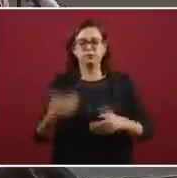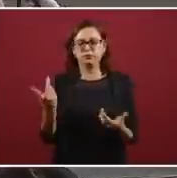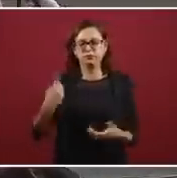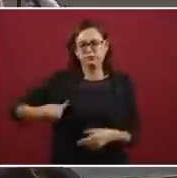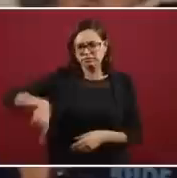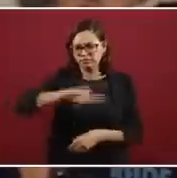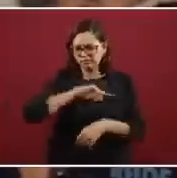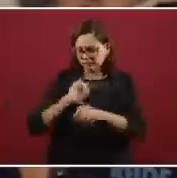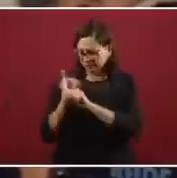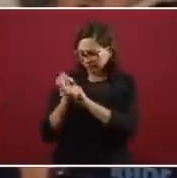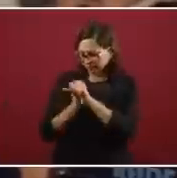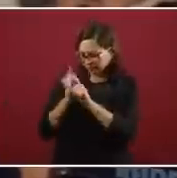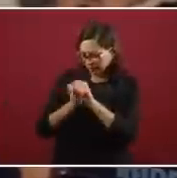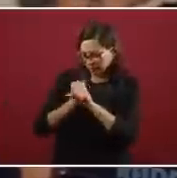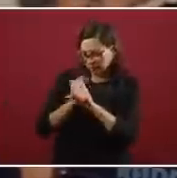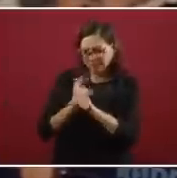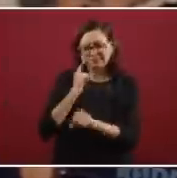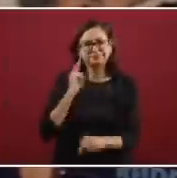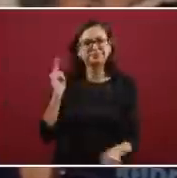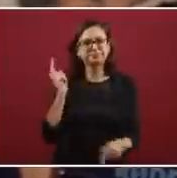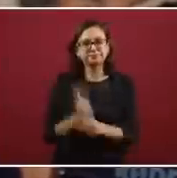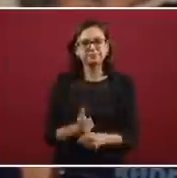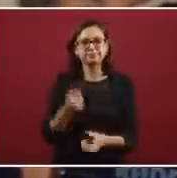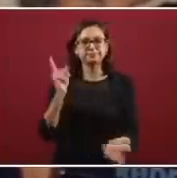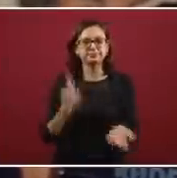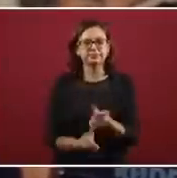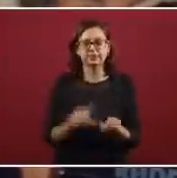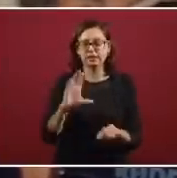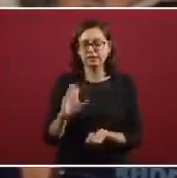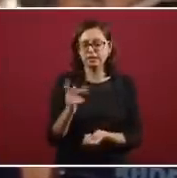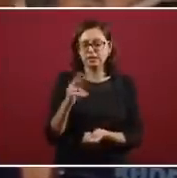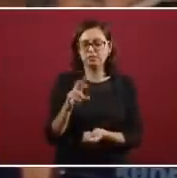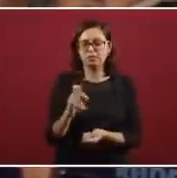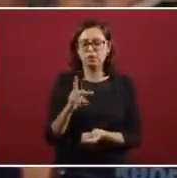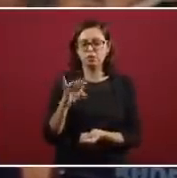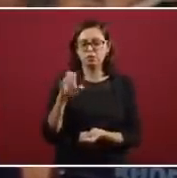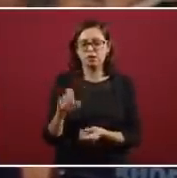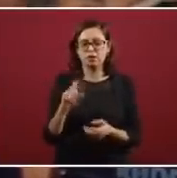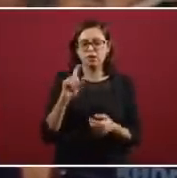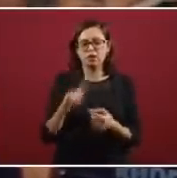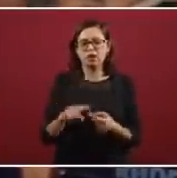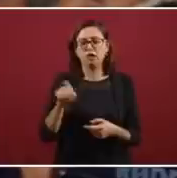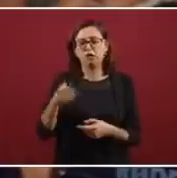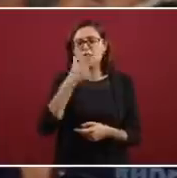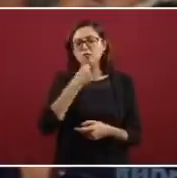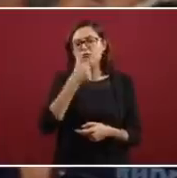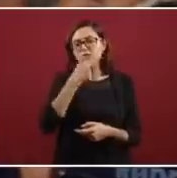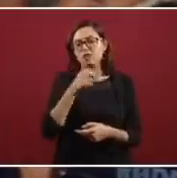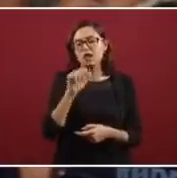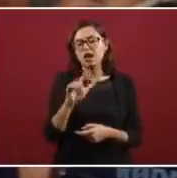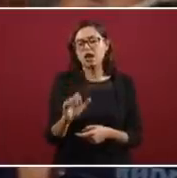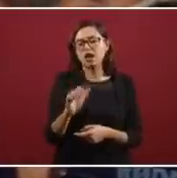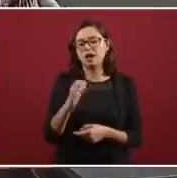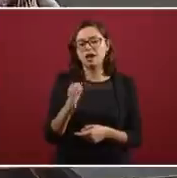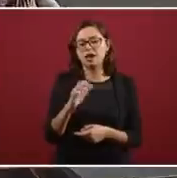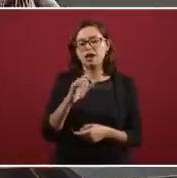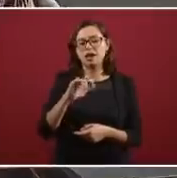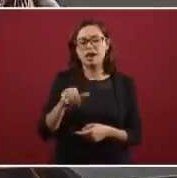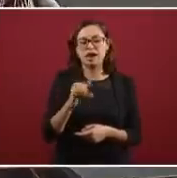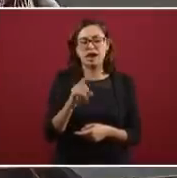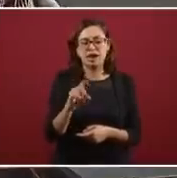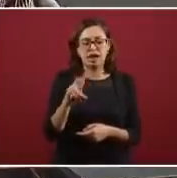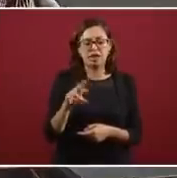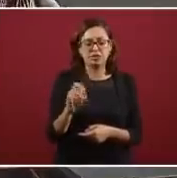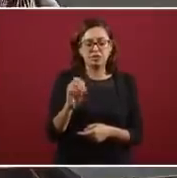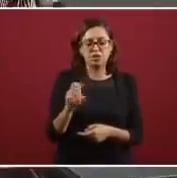una investigación y encontramos en el directorio de Sepropie que el señor Alejandro Bolio Van Ranking, quien se desempeña